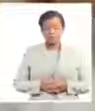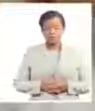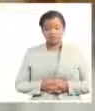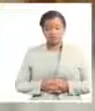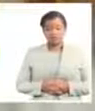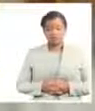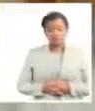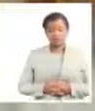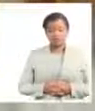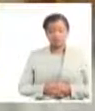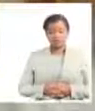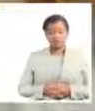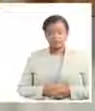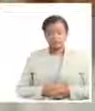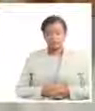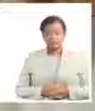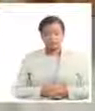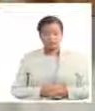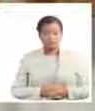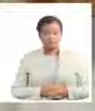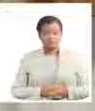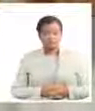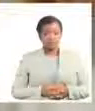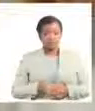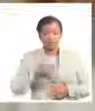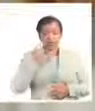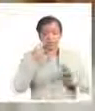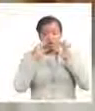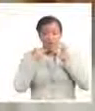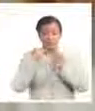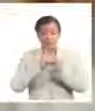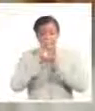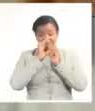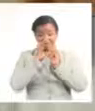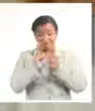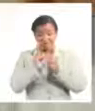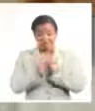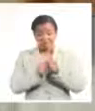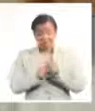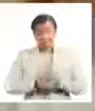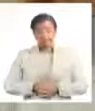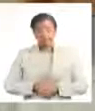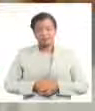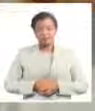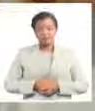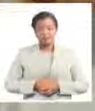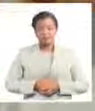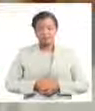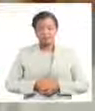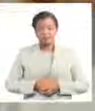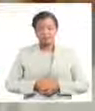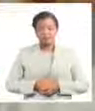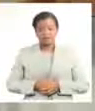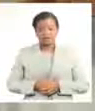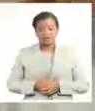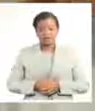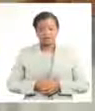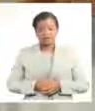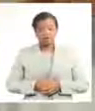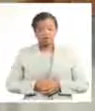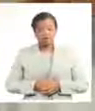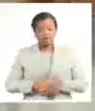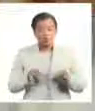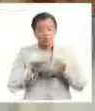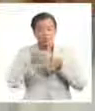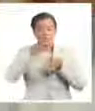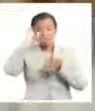Buenas noches ya comenzamos nuestro segmento deportivo en la emisión estelar la selección masculina cubana de voleibol enfrenta en estos momentos